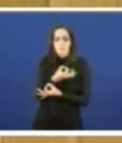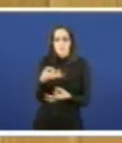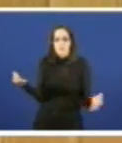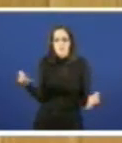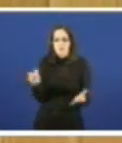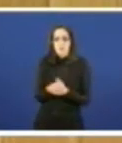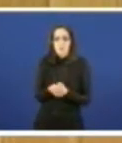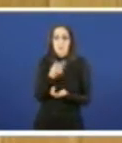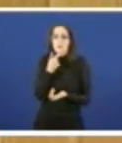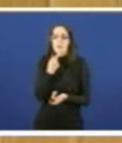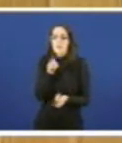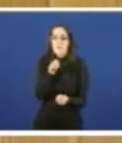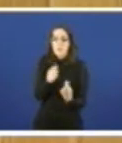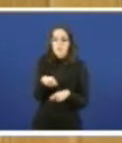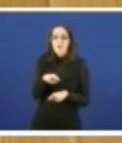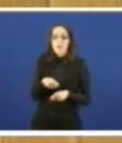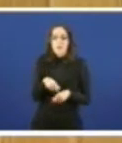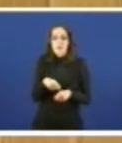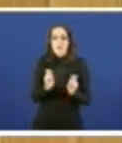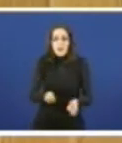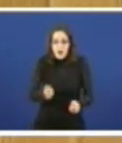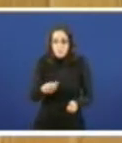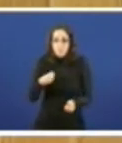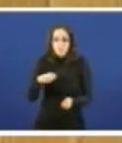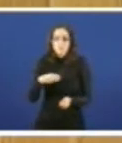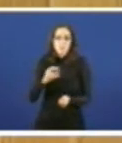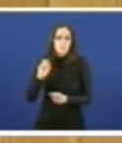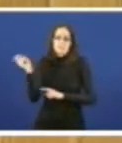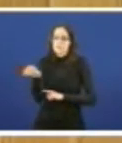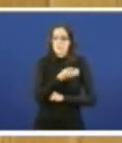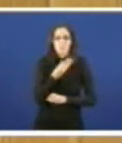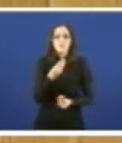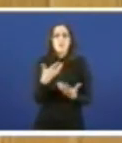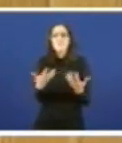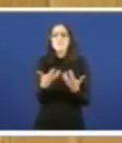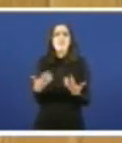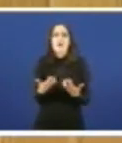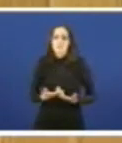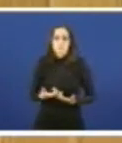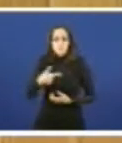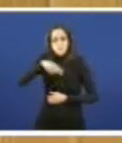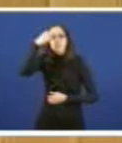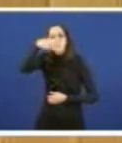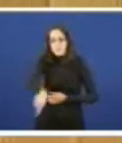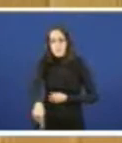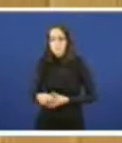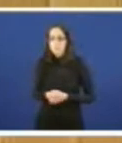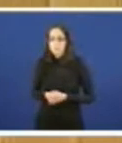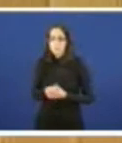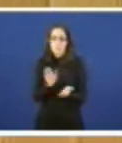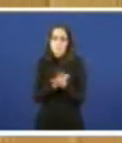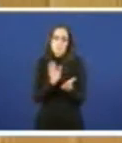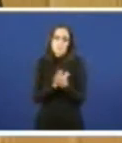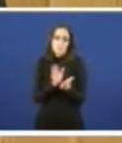carro e as leiras que tiña, deixaron o sollo coa roupa vestida. Non somos insensibles a eso. Por eso,